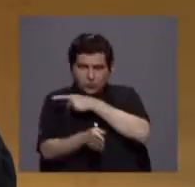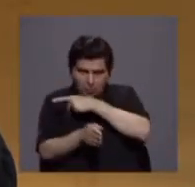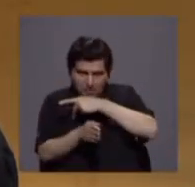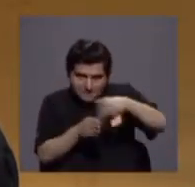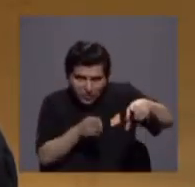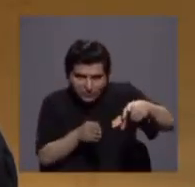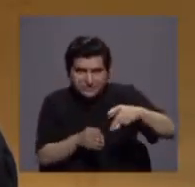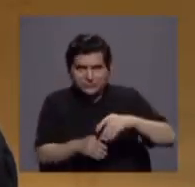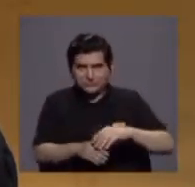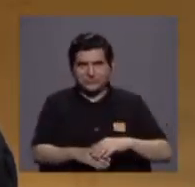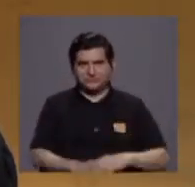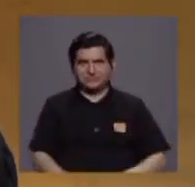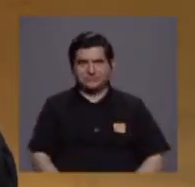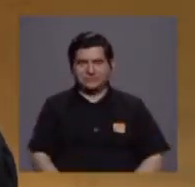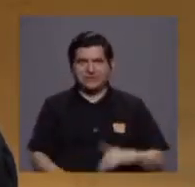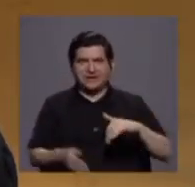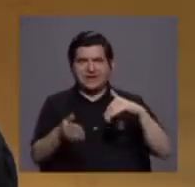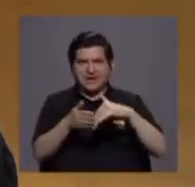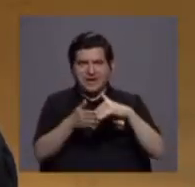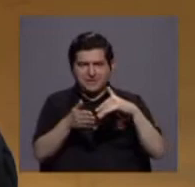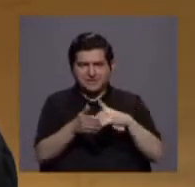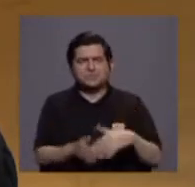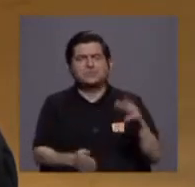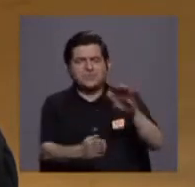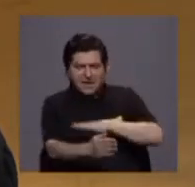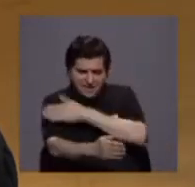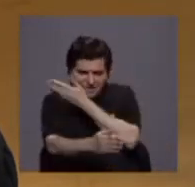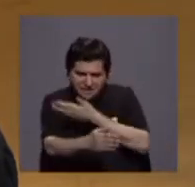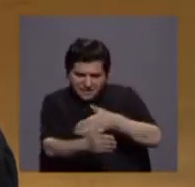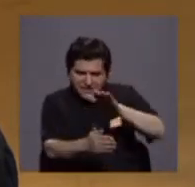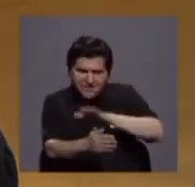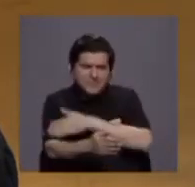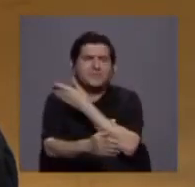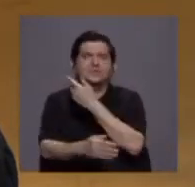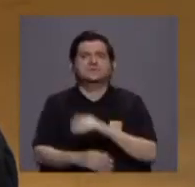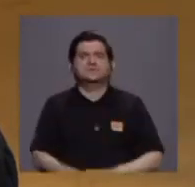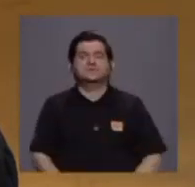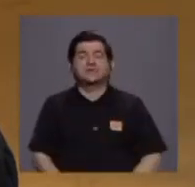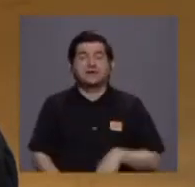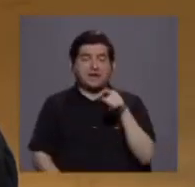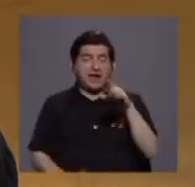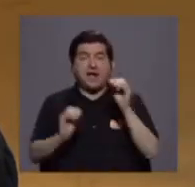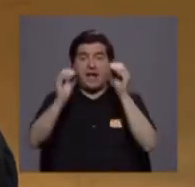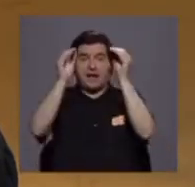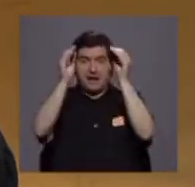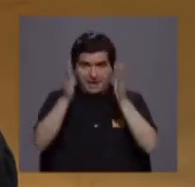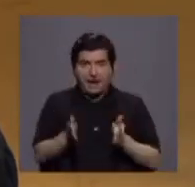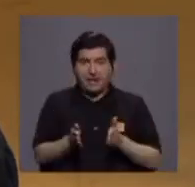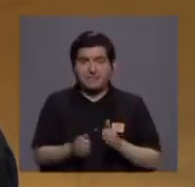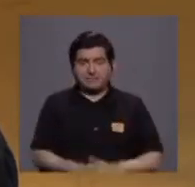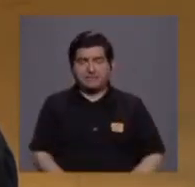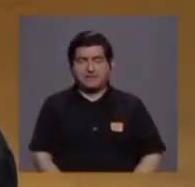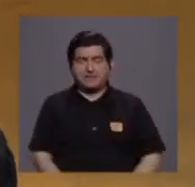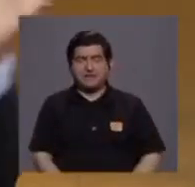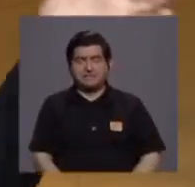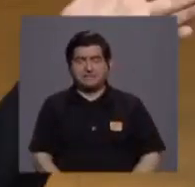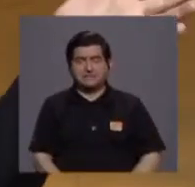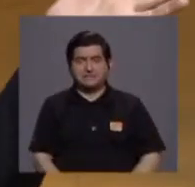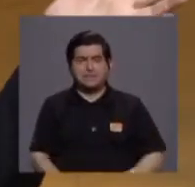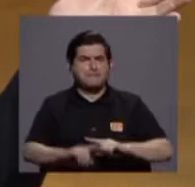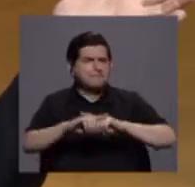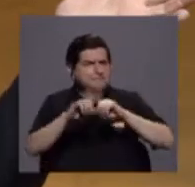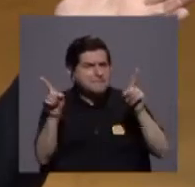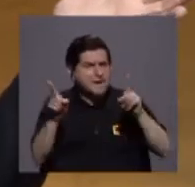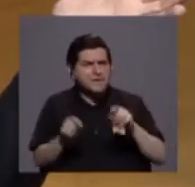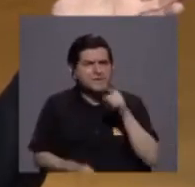profesional, un estudioso de la música, es el catedrático Humboldt. Pero tal vez,